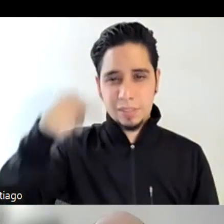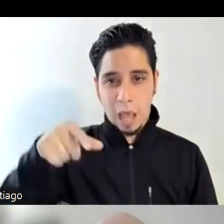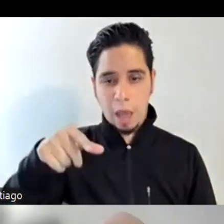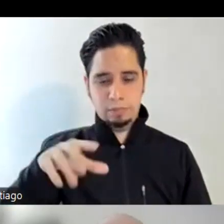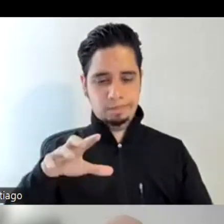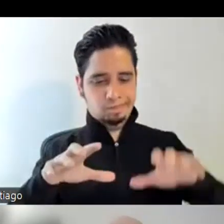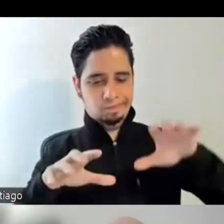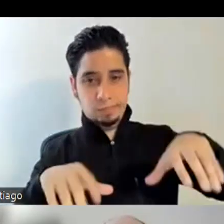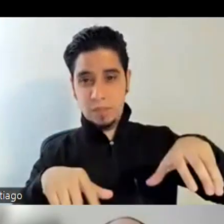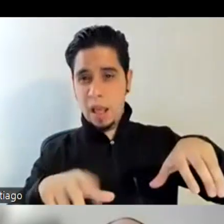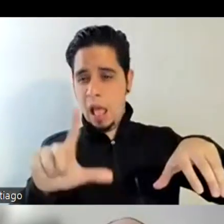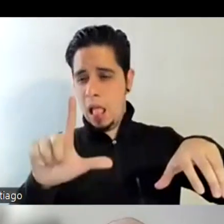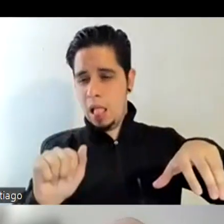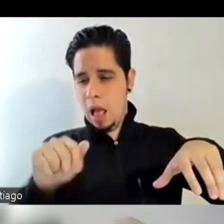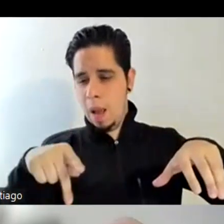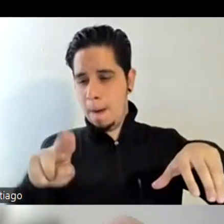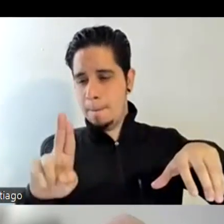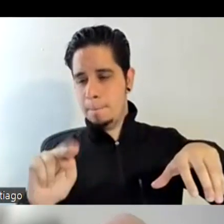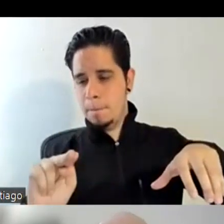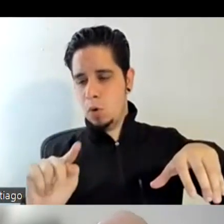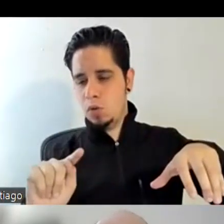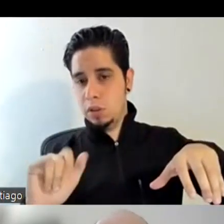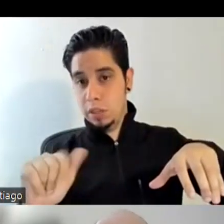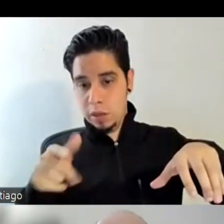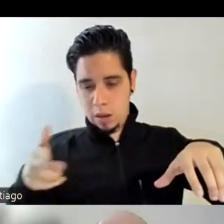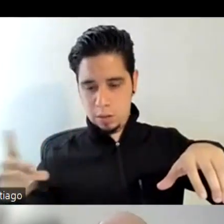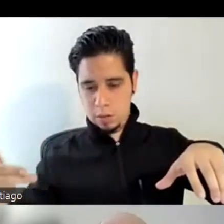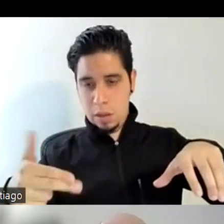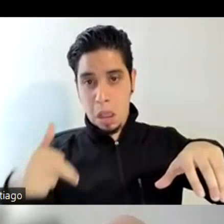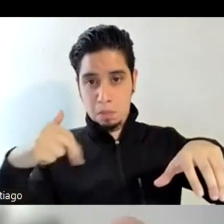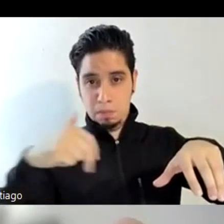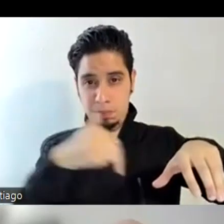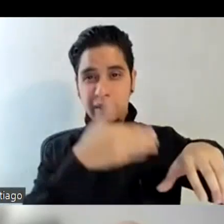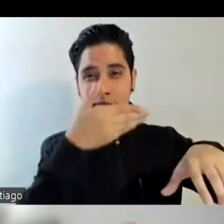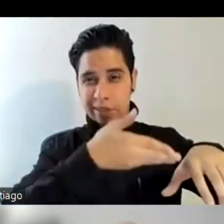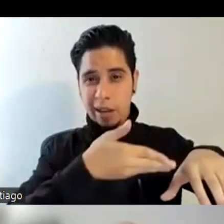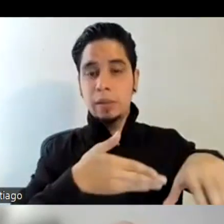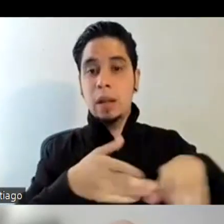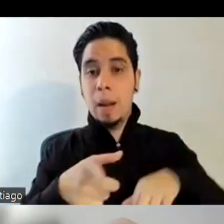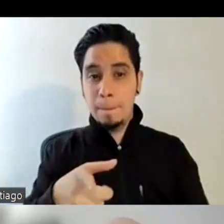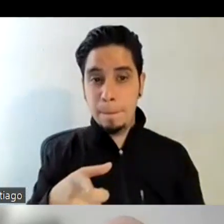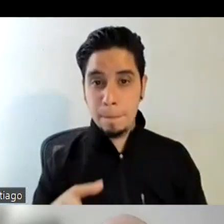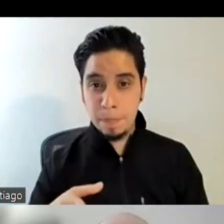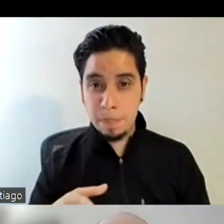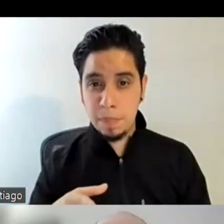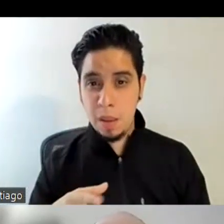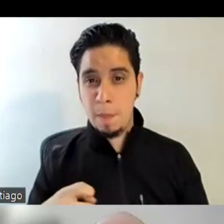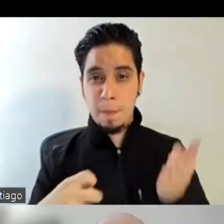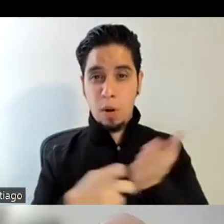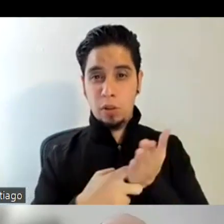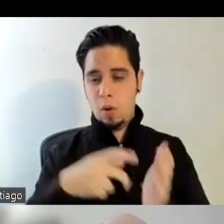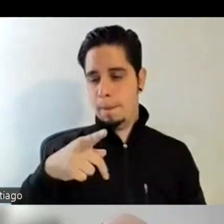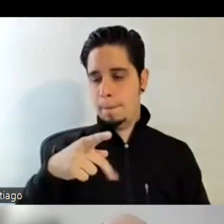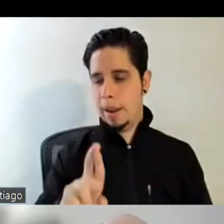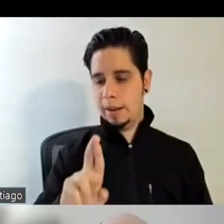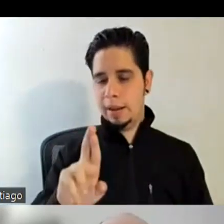viejo San Juan, o sea que usted va, se estaciona en la Puntilla y camina para acá. Boletos prticket.com. Y no